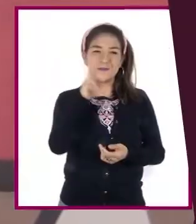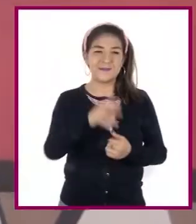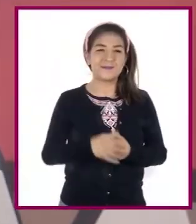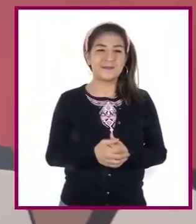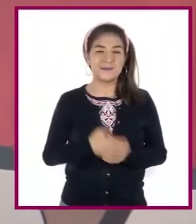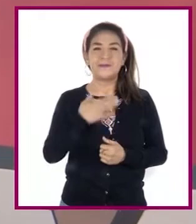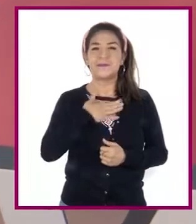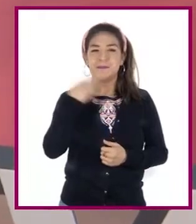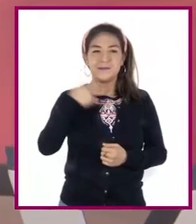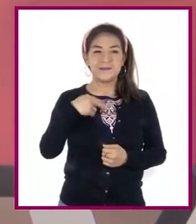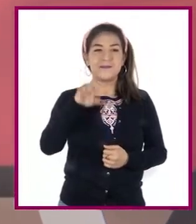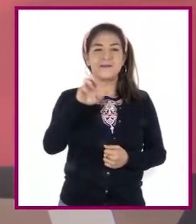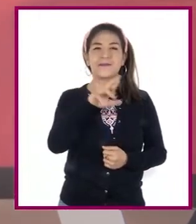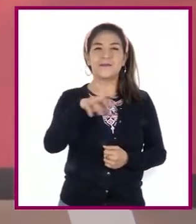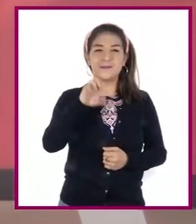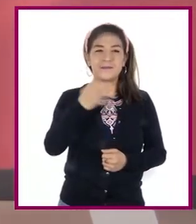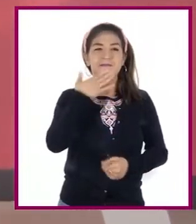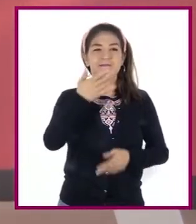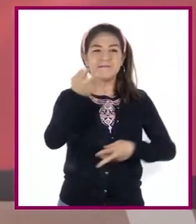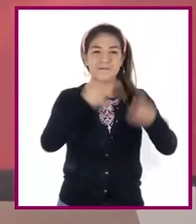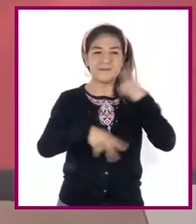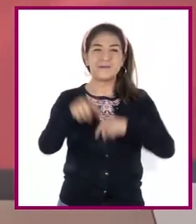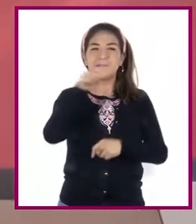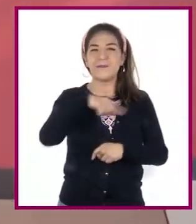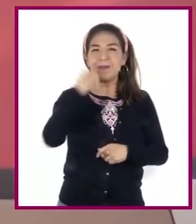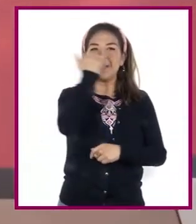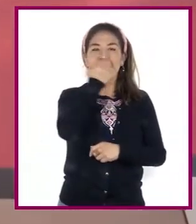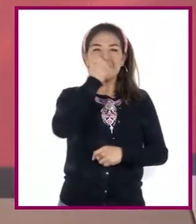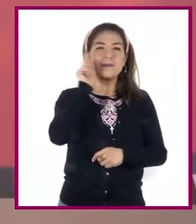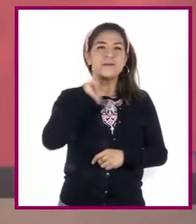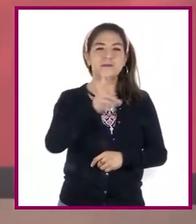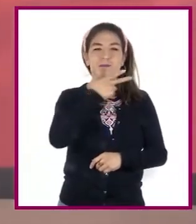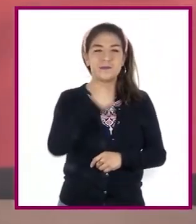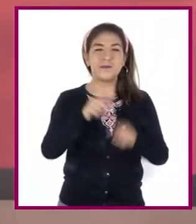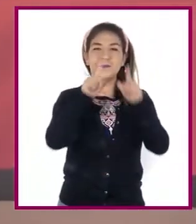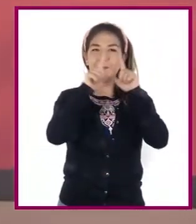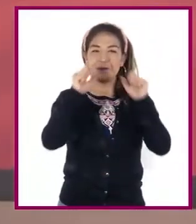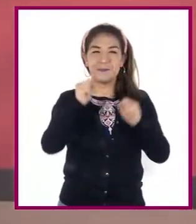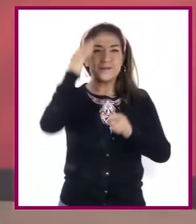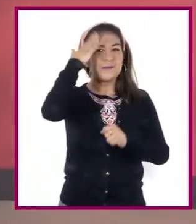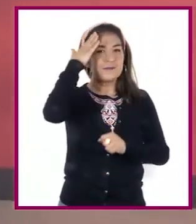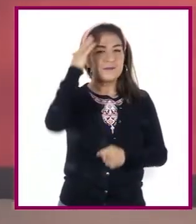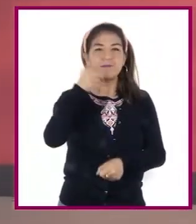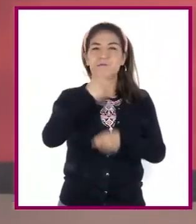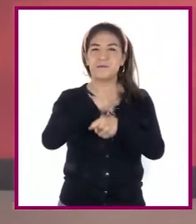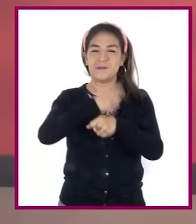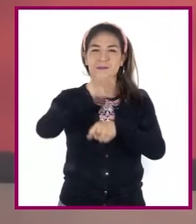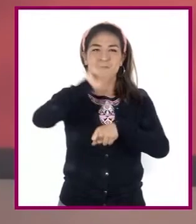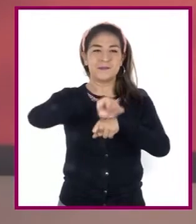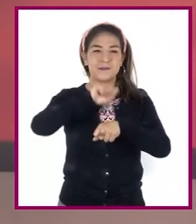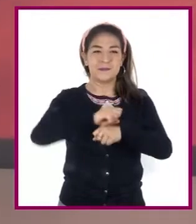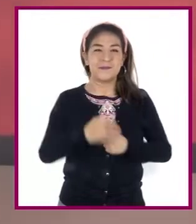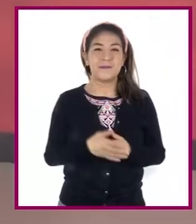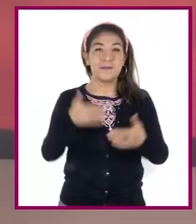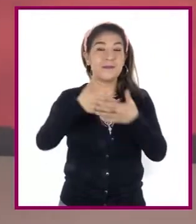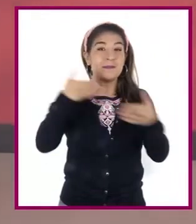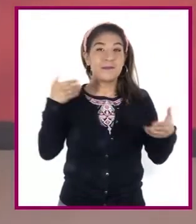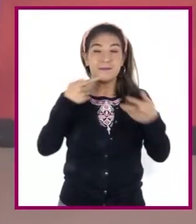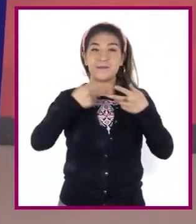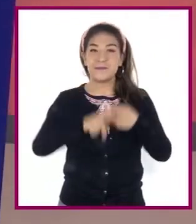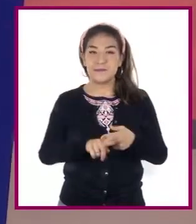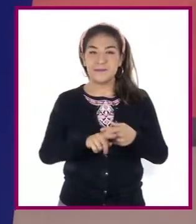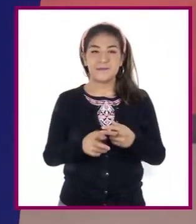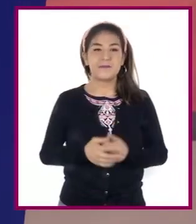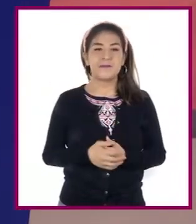soy Enrique Rodal y les doy la bienvenida a las alumnas y alumnos de Lengua Materna primer grado de secundaria. Antes de iniciar,